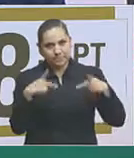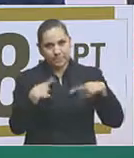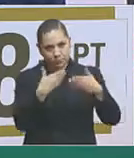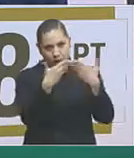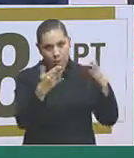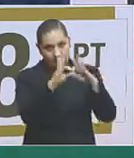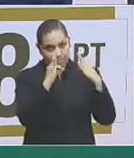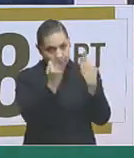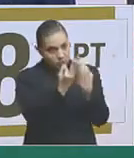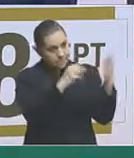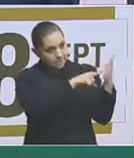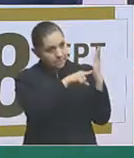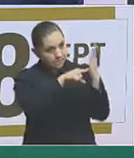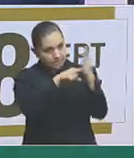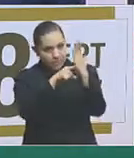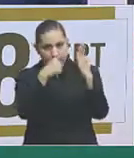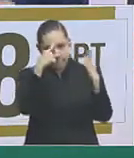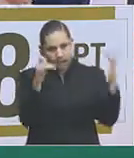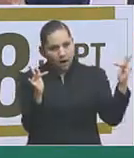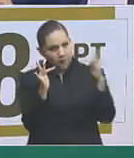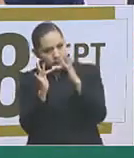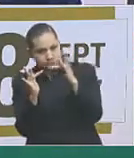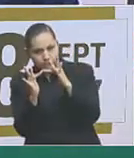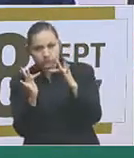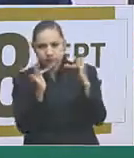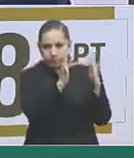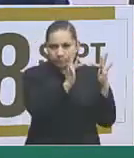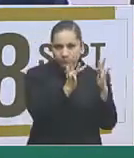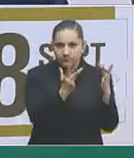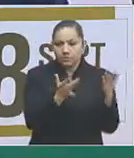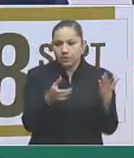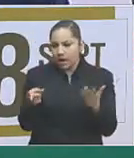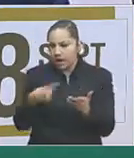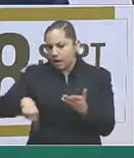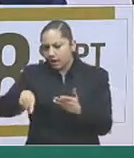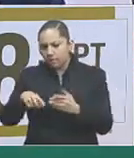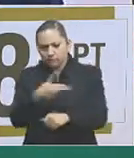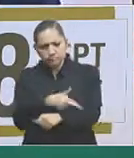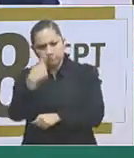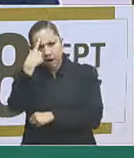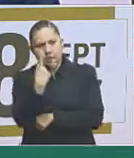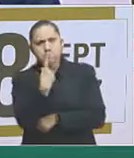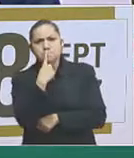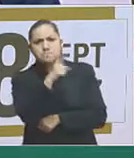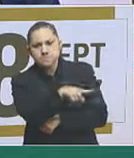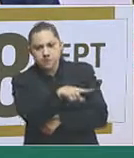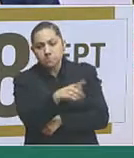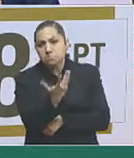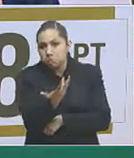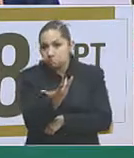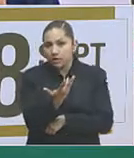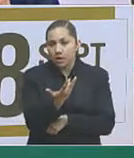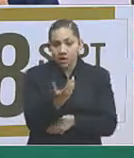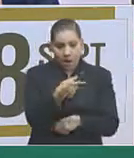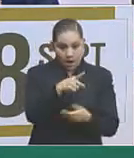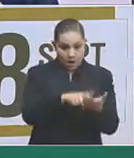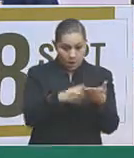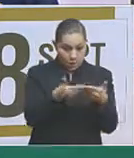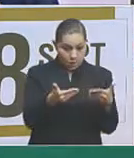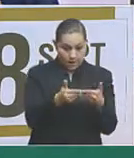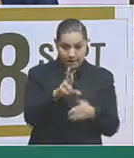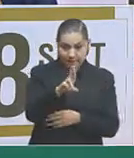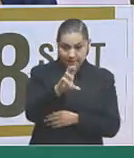de comunicación política con todos sus bemoles las redes sociales están equiparando a los medios tradicionales